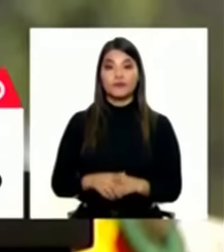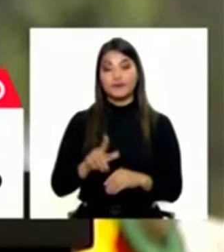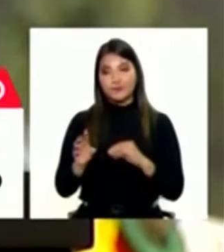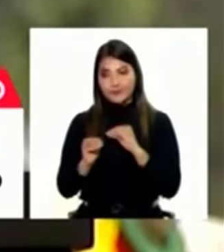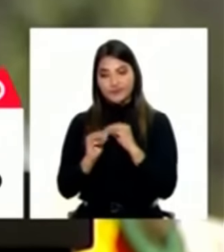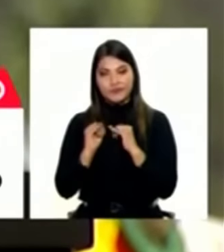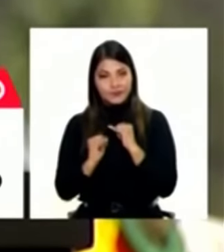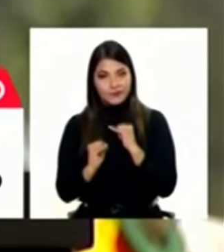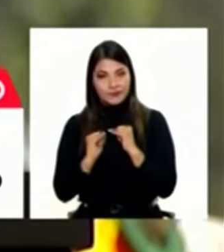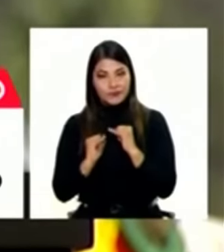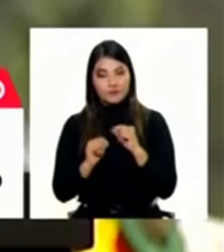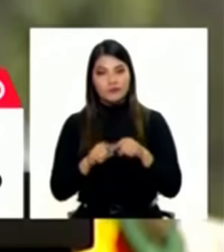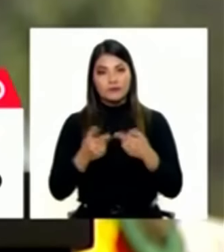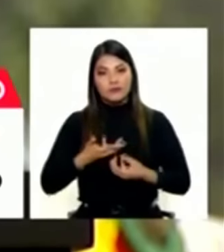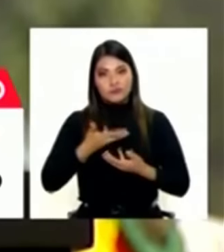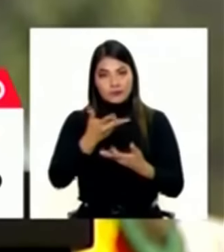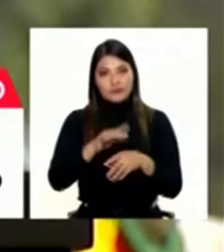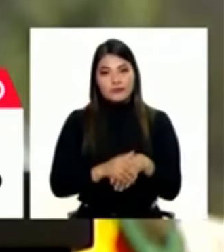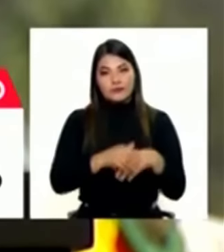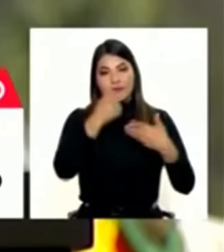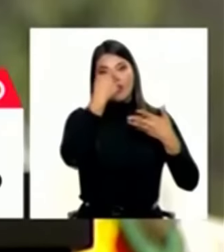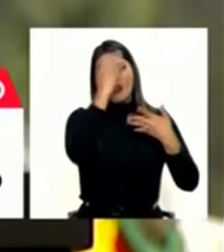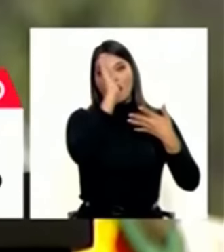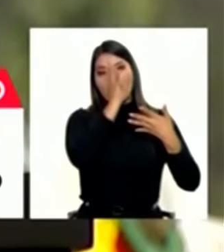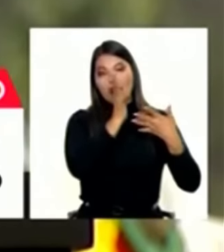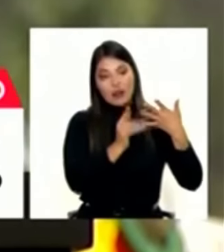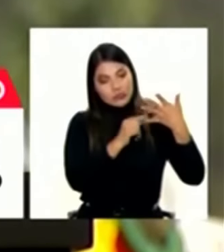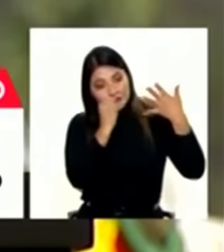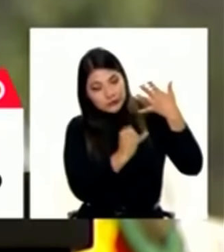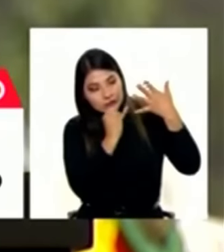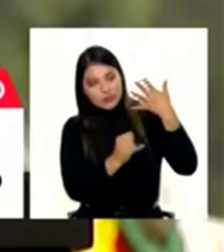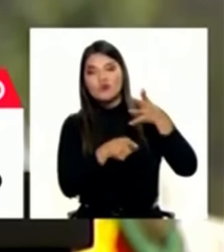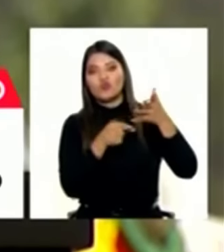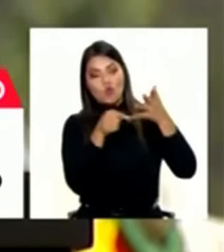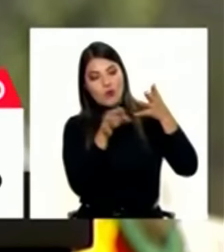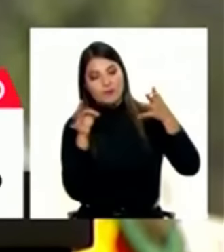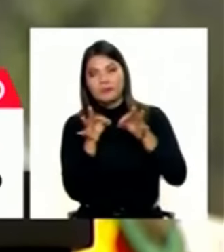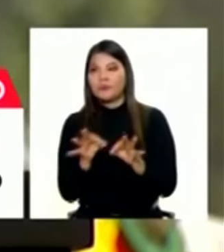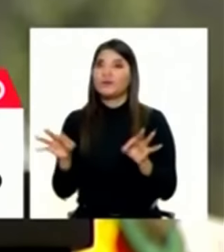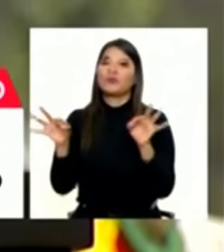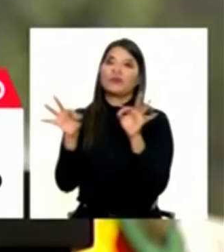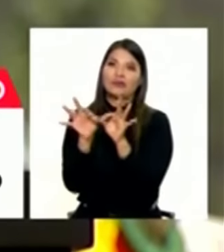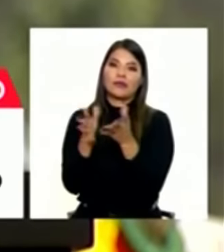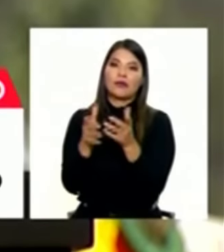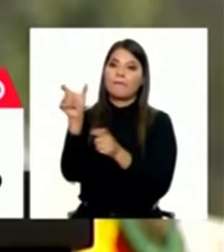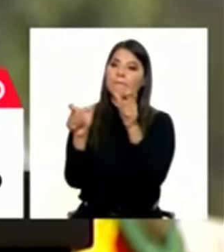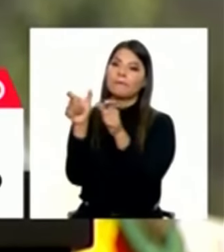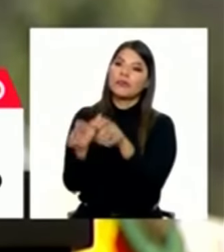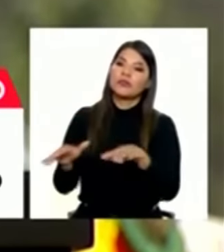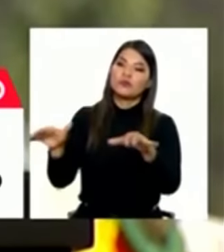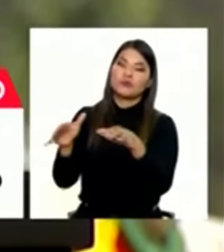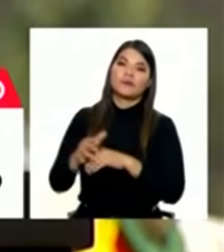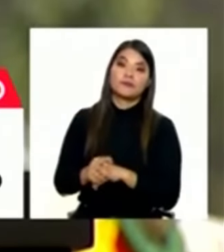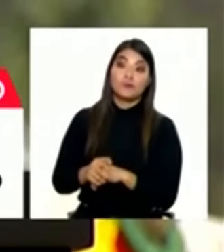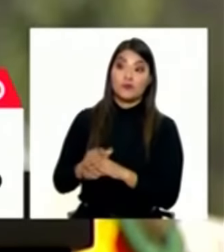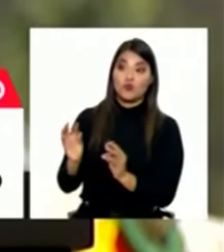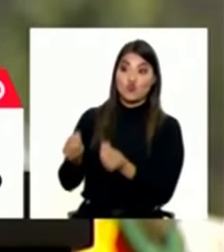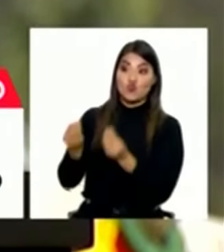terminar, he querido dejar para el final lo más importante, que es nuestra gente. Nuestros